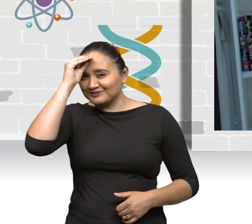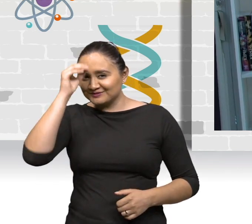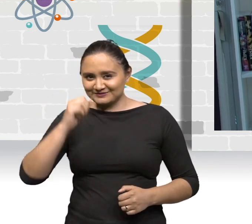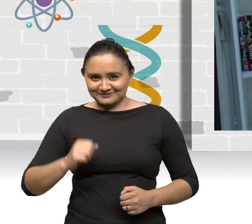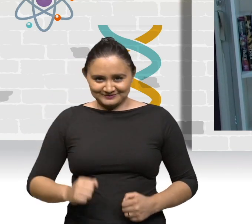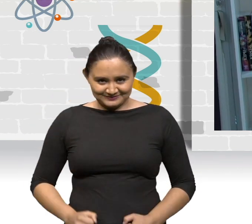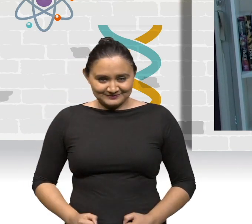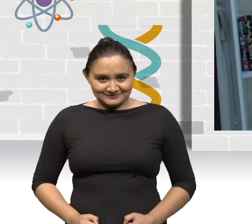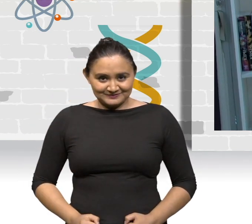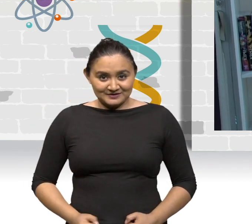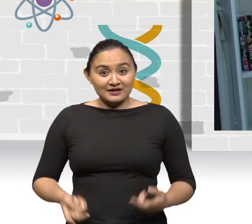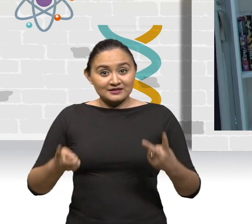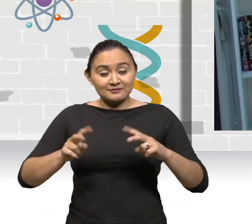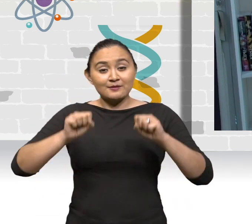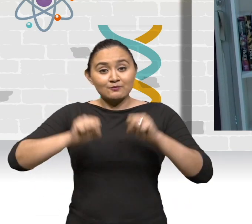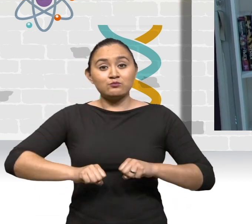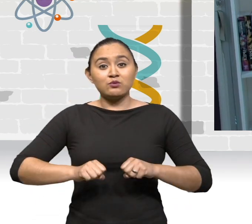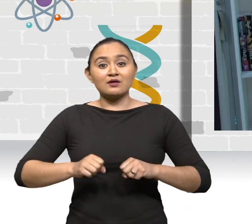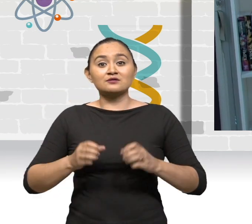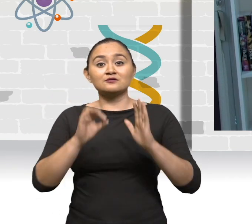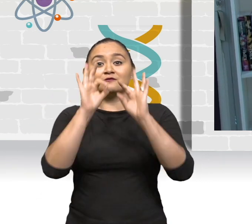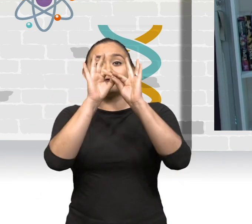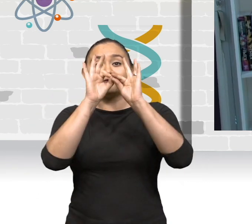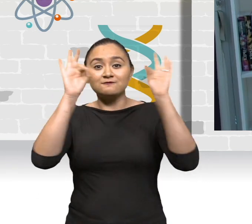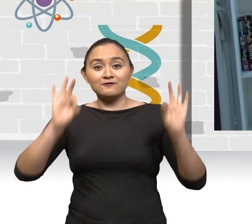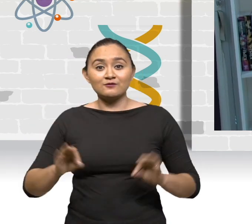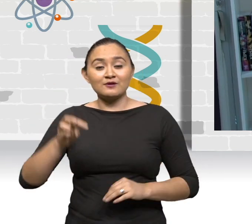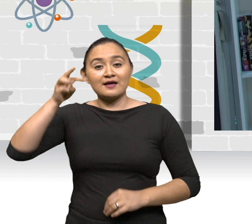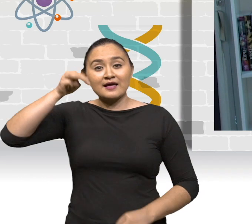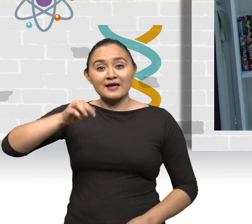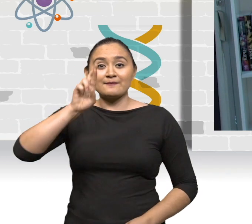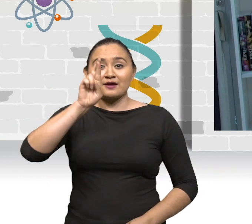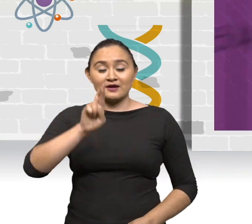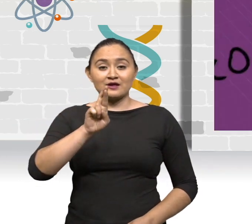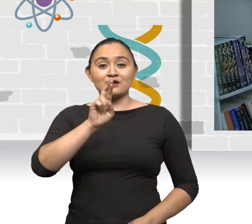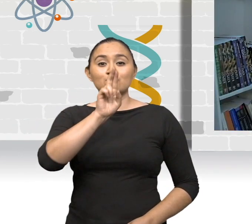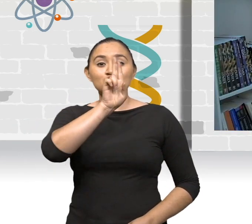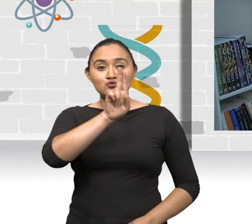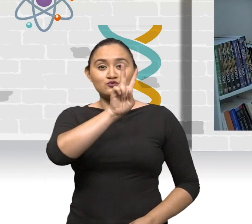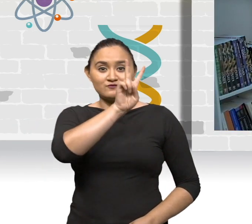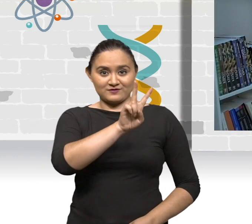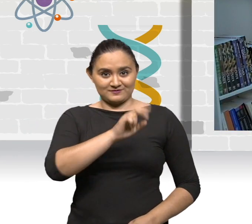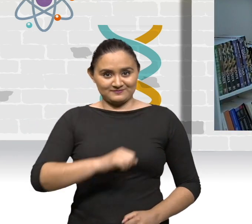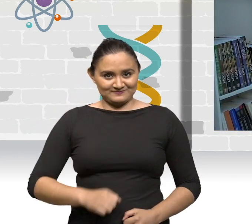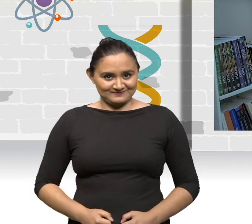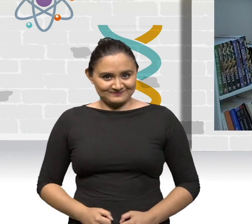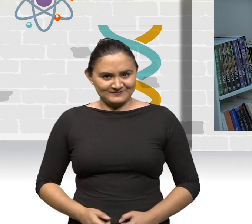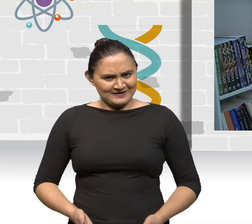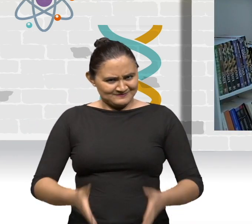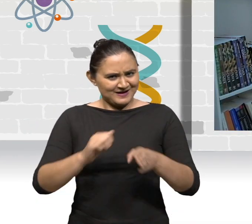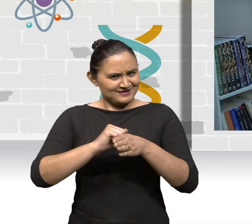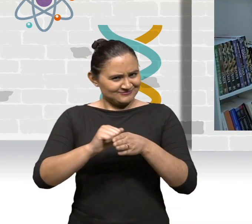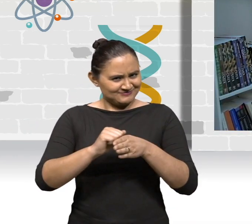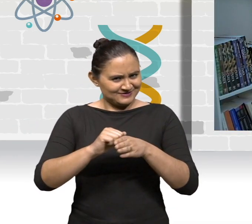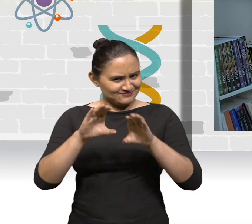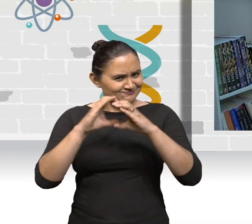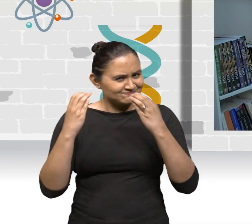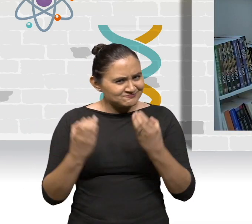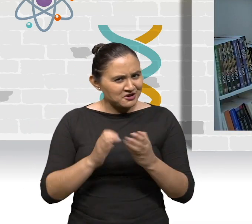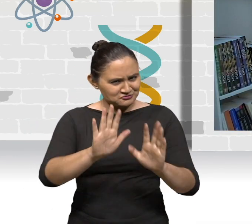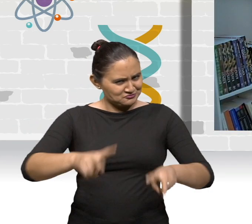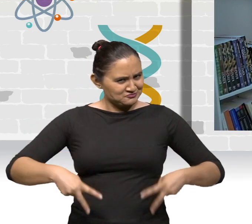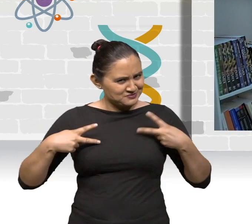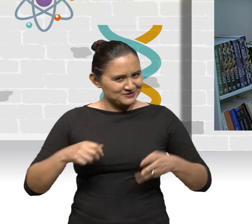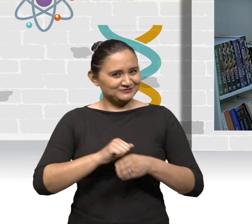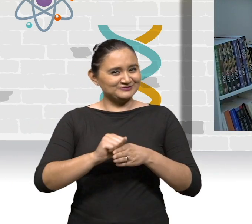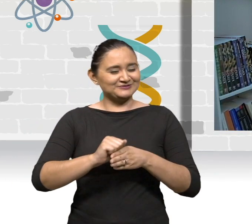movimiento rectilíneo uniformemente variado lo podemos escribir como MRV. Estoy segura que estos conocimientos te serán de utilidad